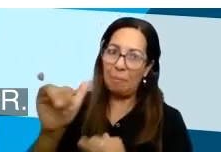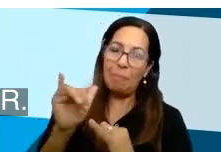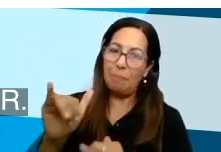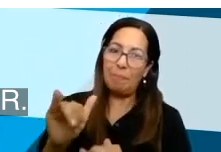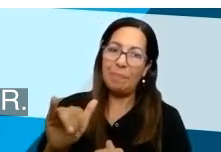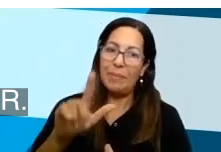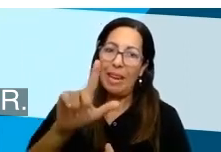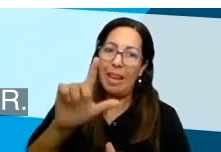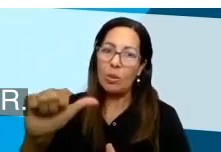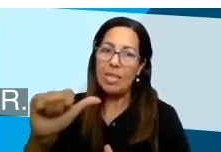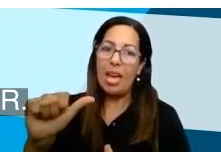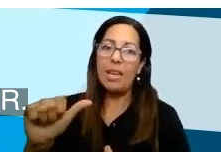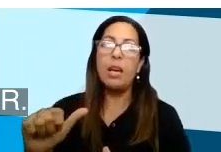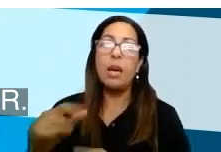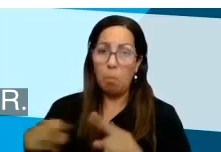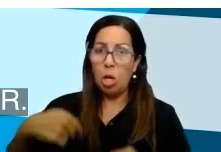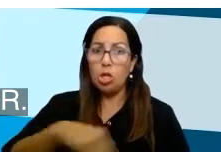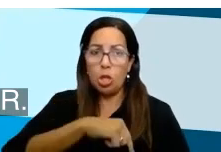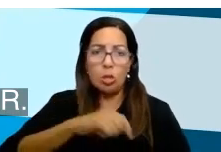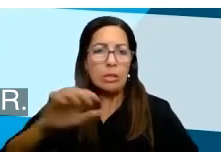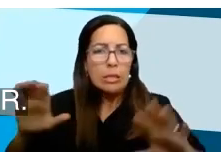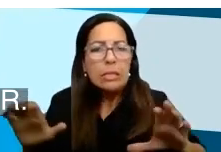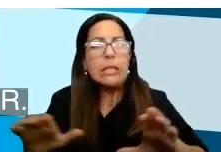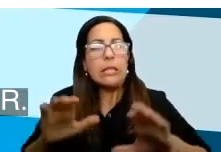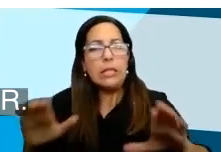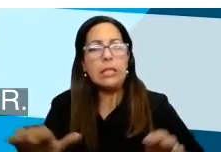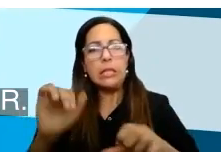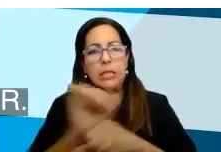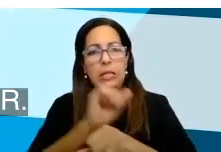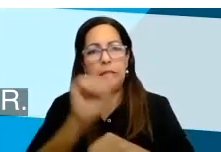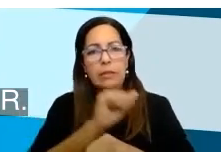todavía haciéndolo, pero estamos trabajando arduamente para poder